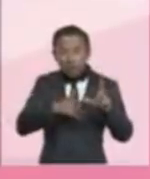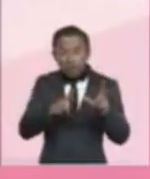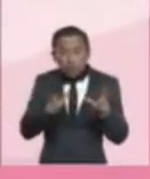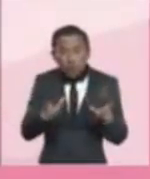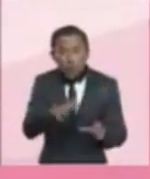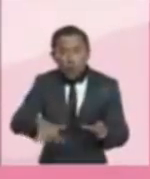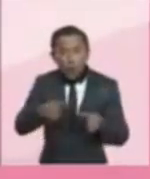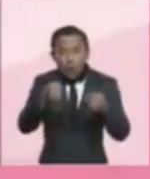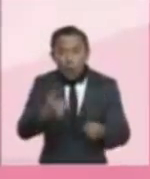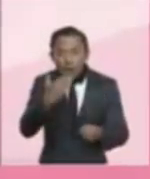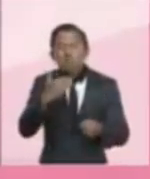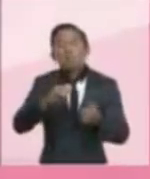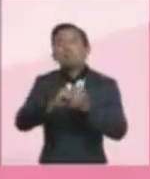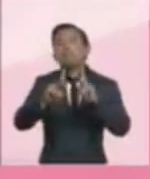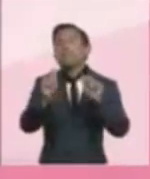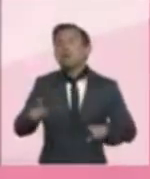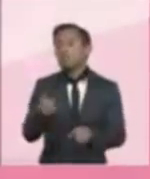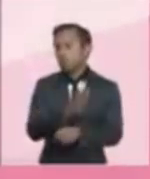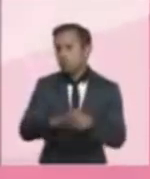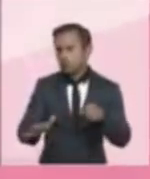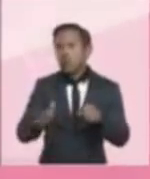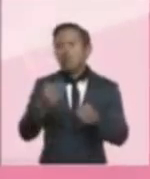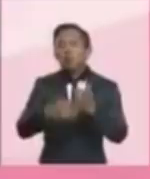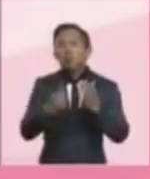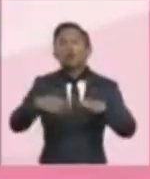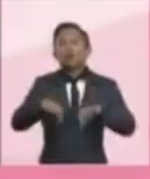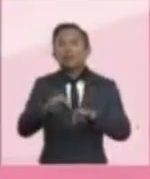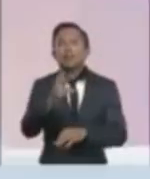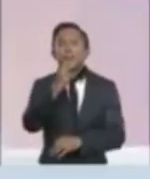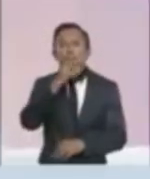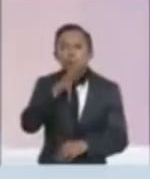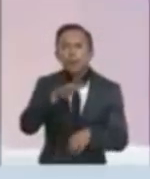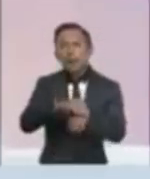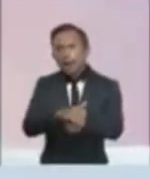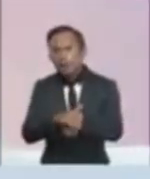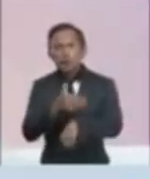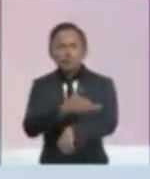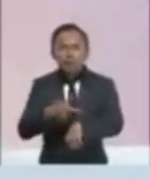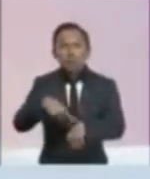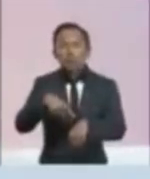seguros a tus hijos, a tus padres, a tus amigos. Gracias, candidatos. Con esto cerramos